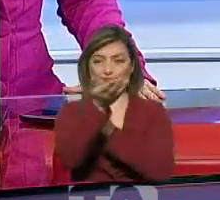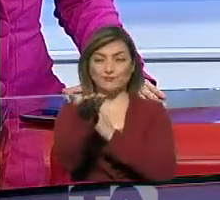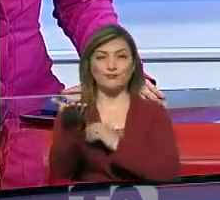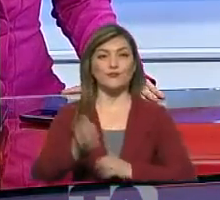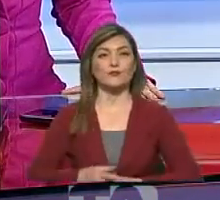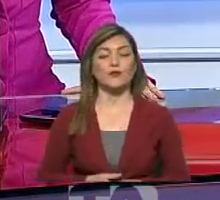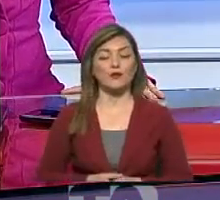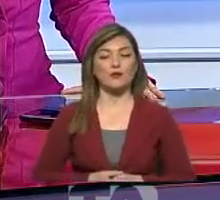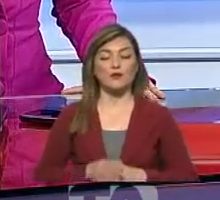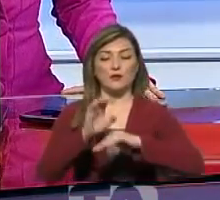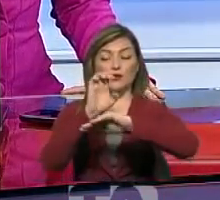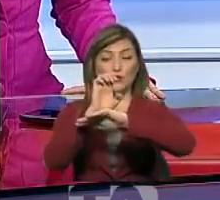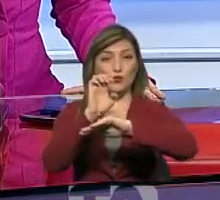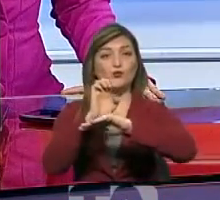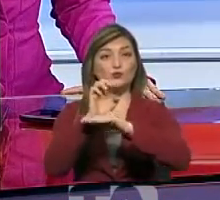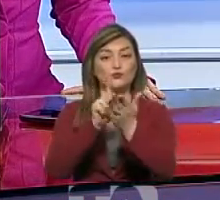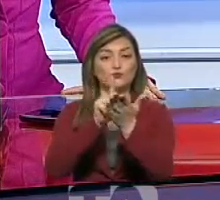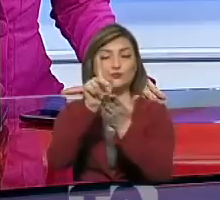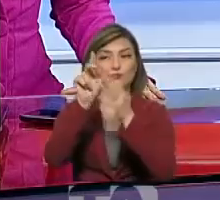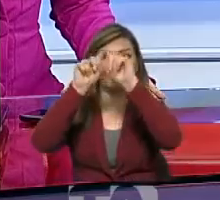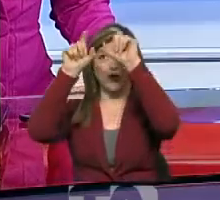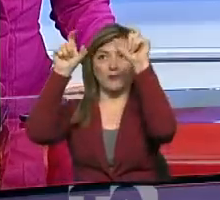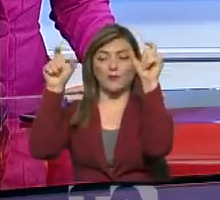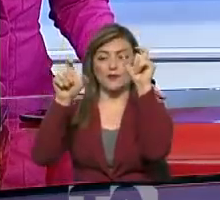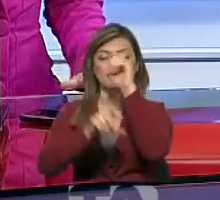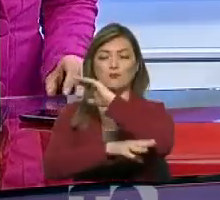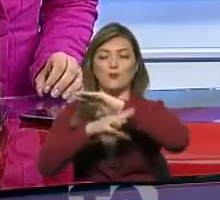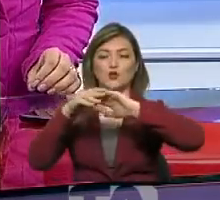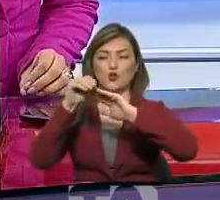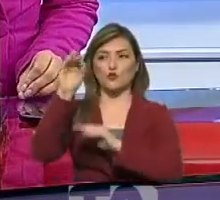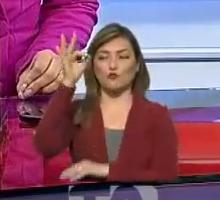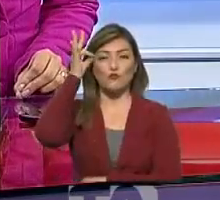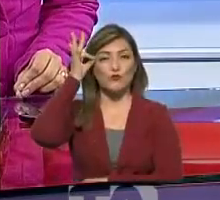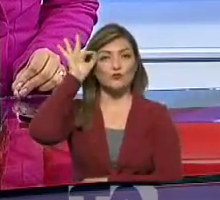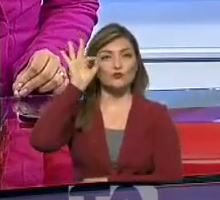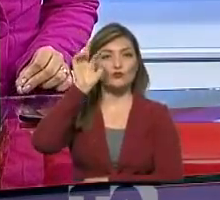ustedes. Les contamos que Ecuador pagará a la petrolera francesa Perenco